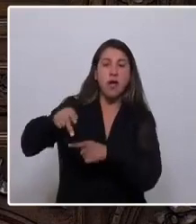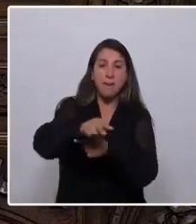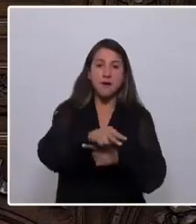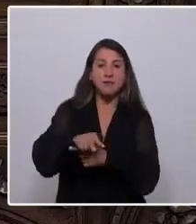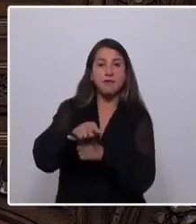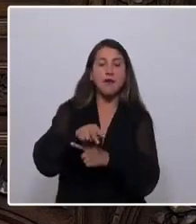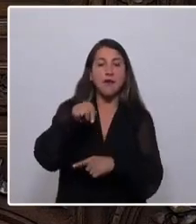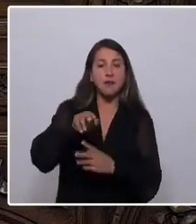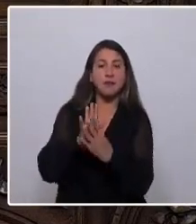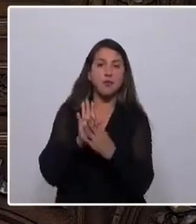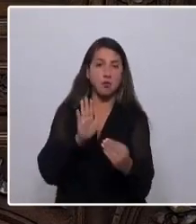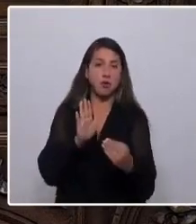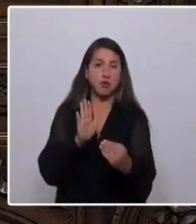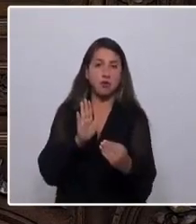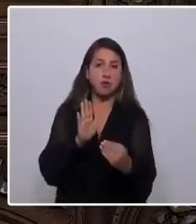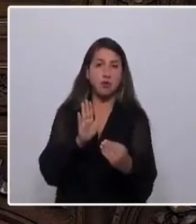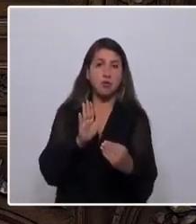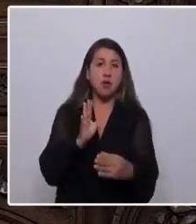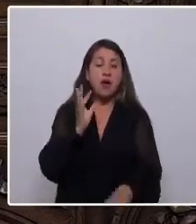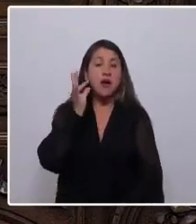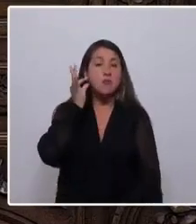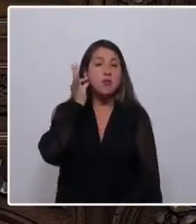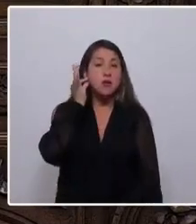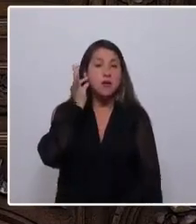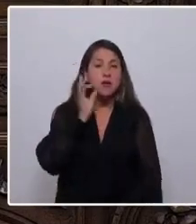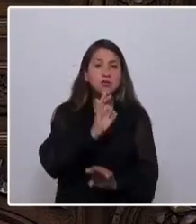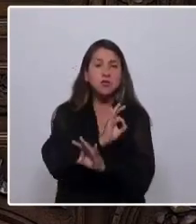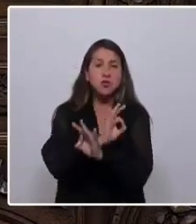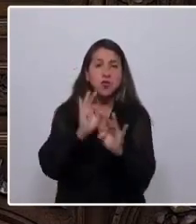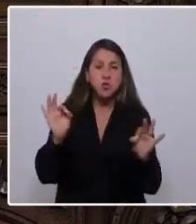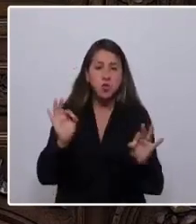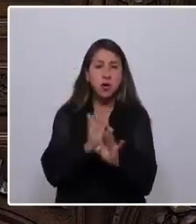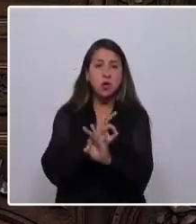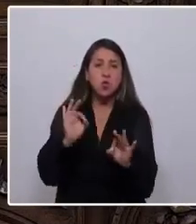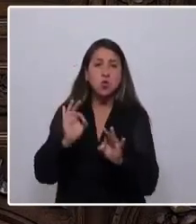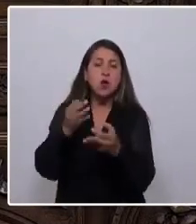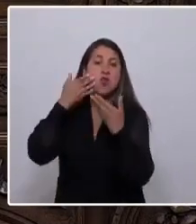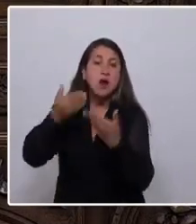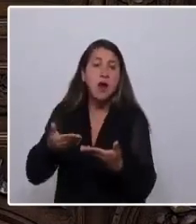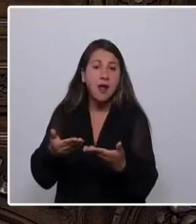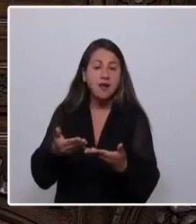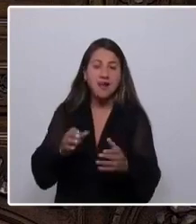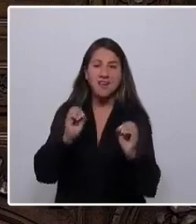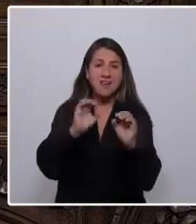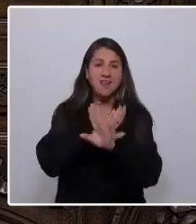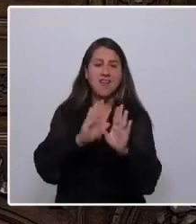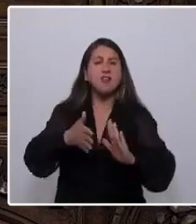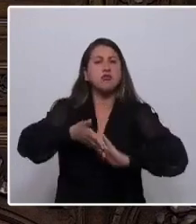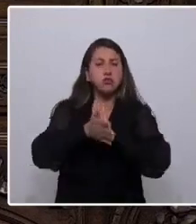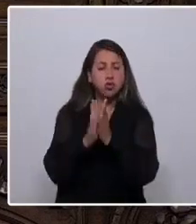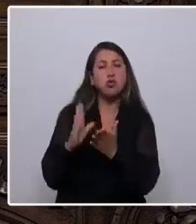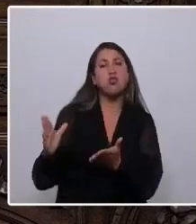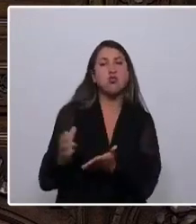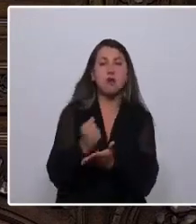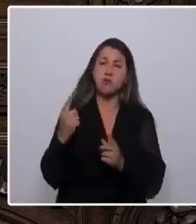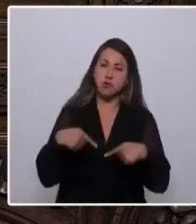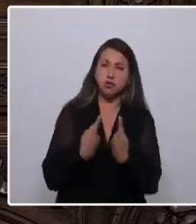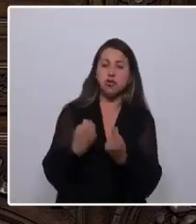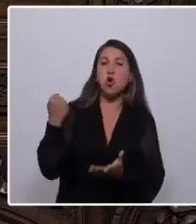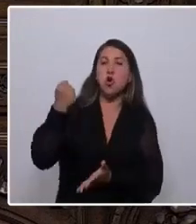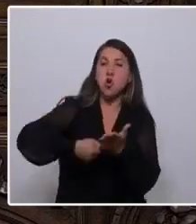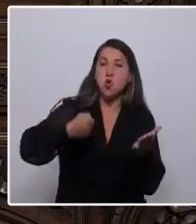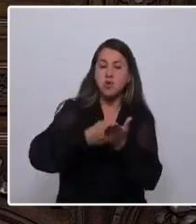modelo. A las mujeres nunca nos han regalado nada. Todo lo hemos logrado con lucha,